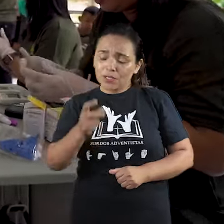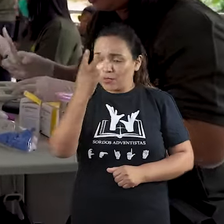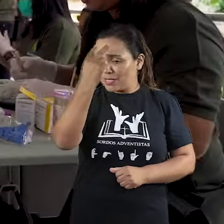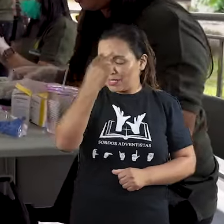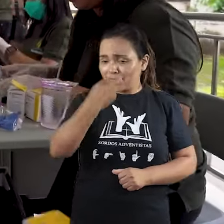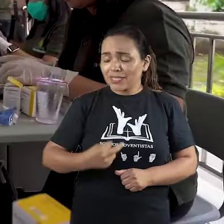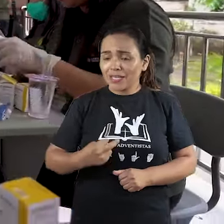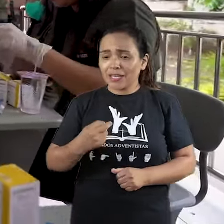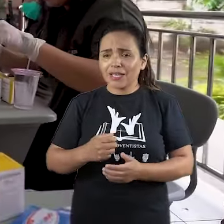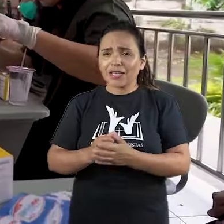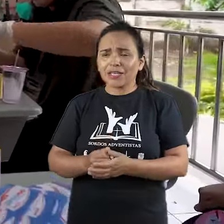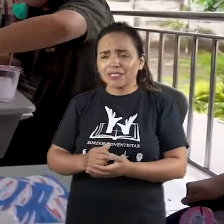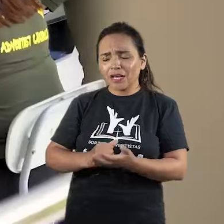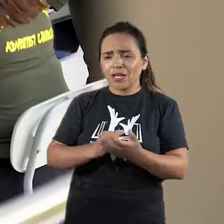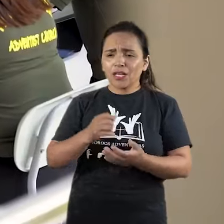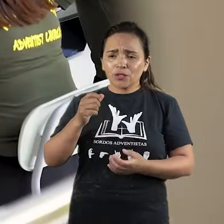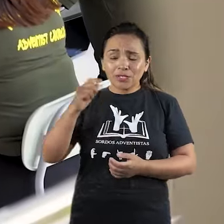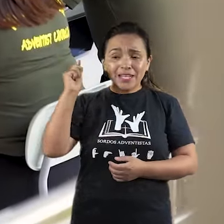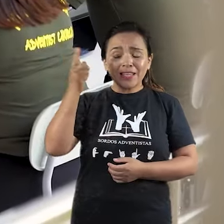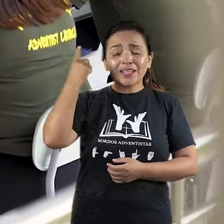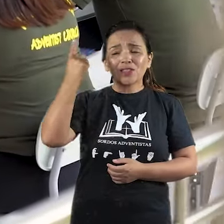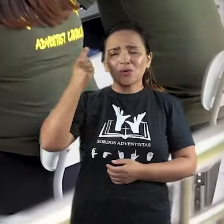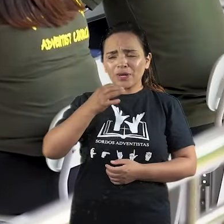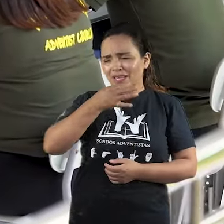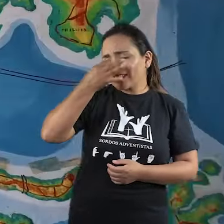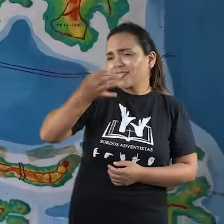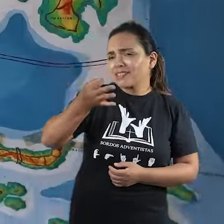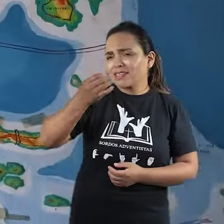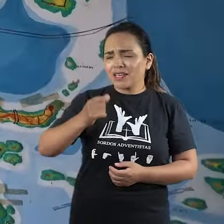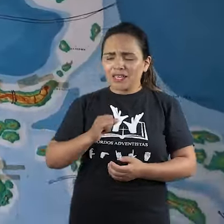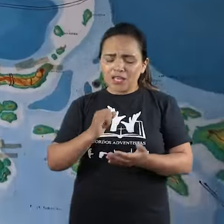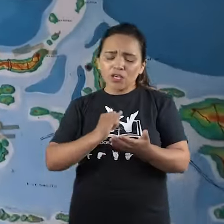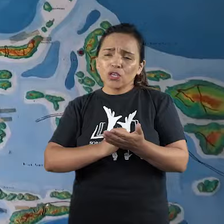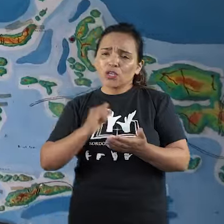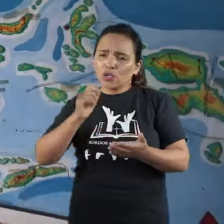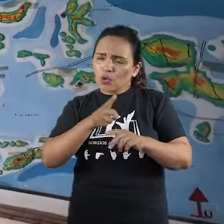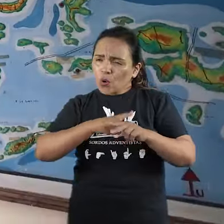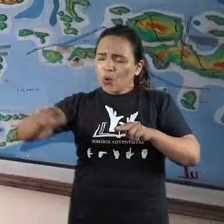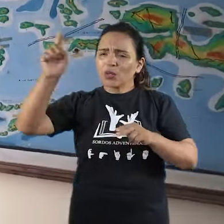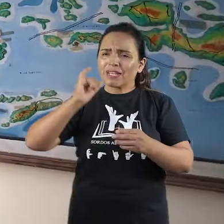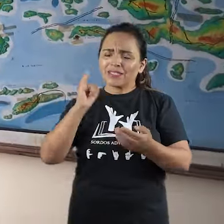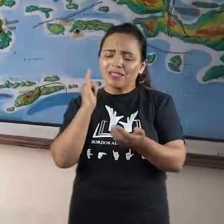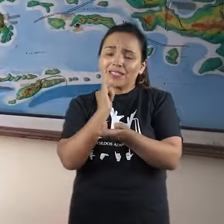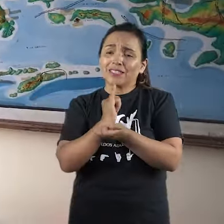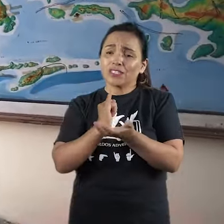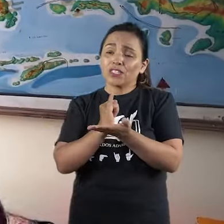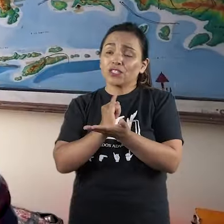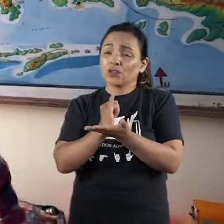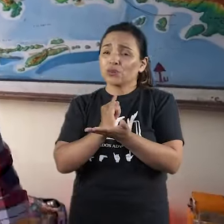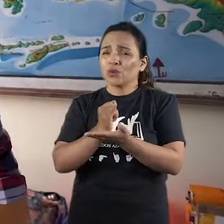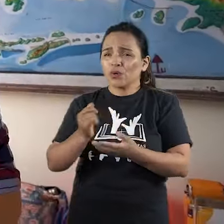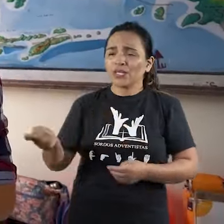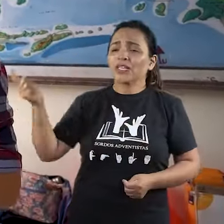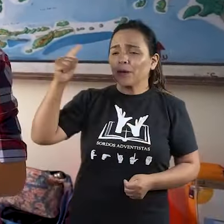debe ser la única responsable por su rehabilitación. Este grupo de personas también necesita la compasión y apoyo de la comunidad para